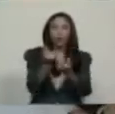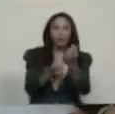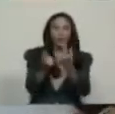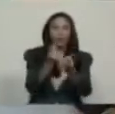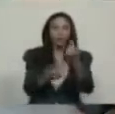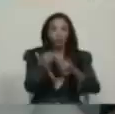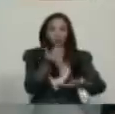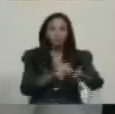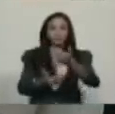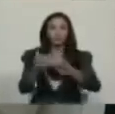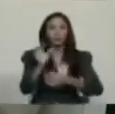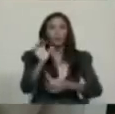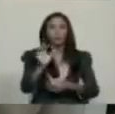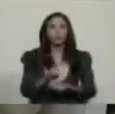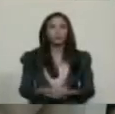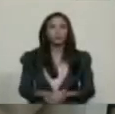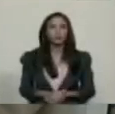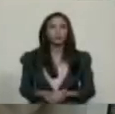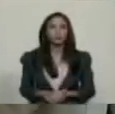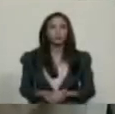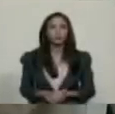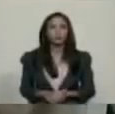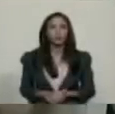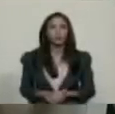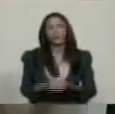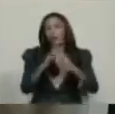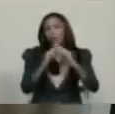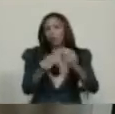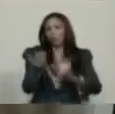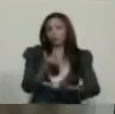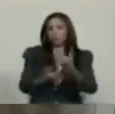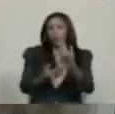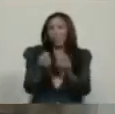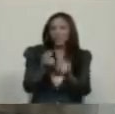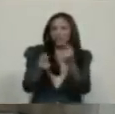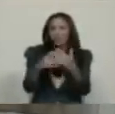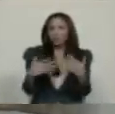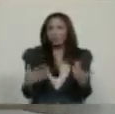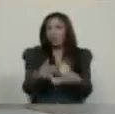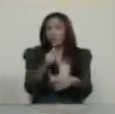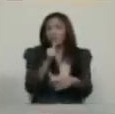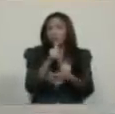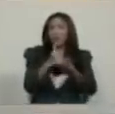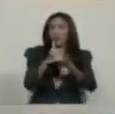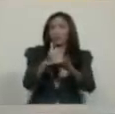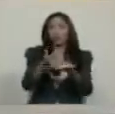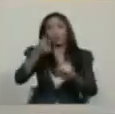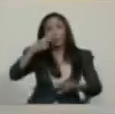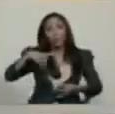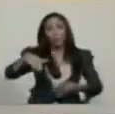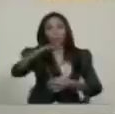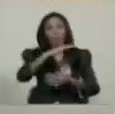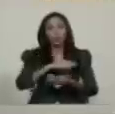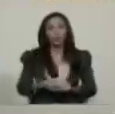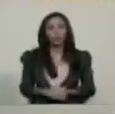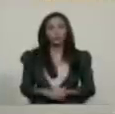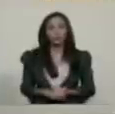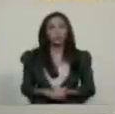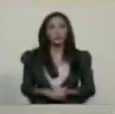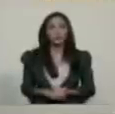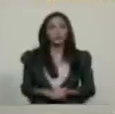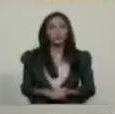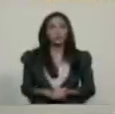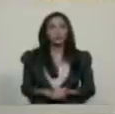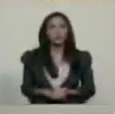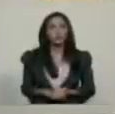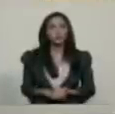riquezas para Venezuela. ¿Y estas riquezas para quién van? Van para el pueblo de Venezuela, para transformarse en inversiones de